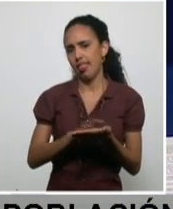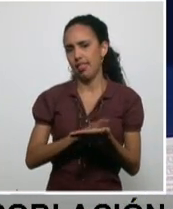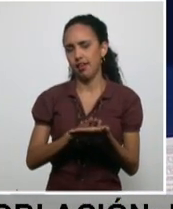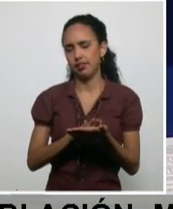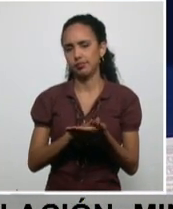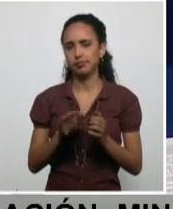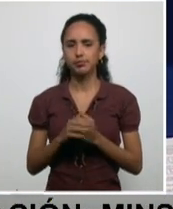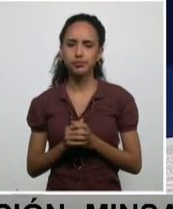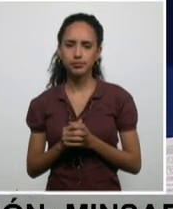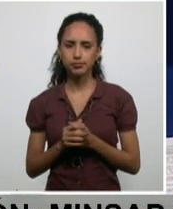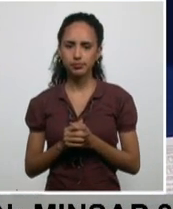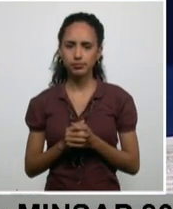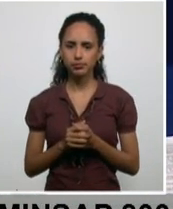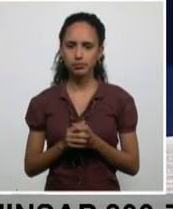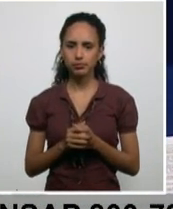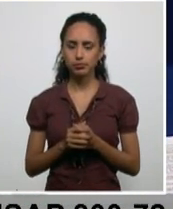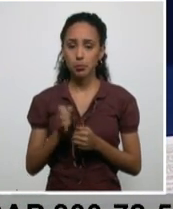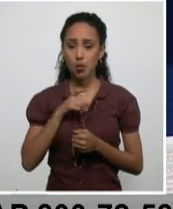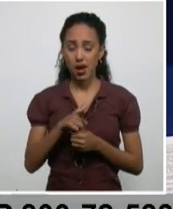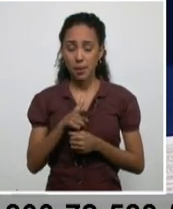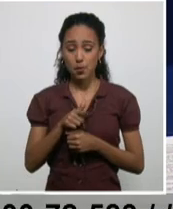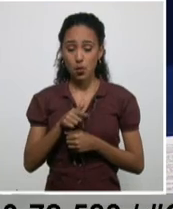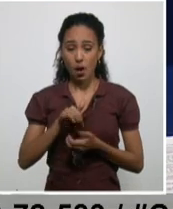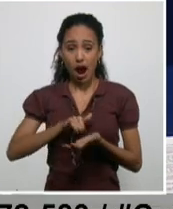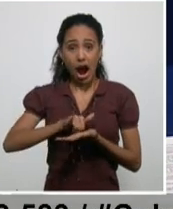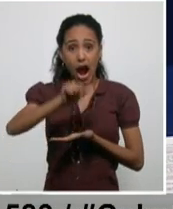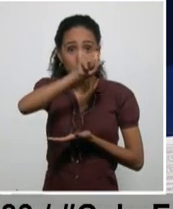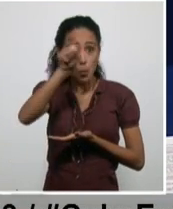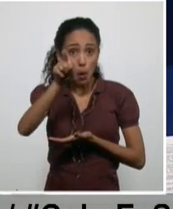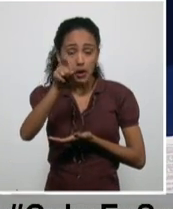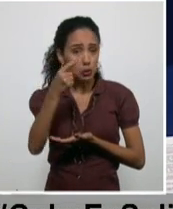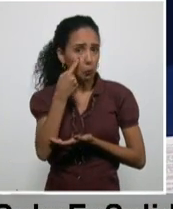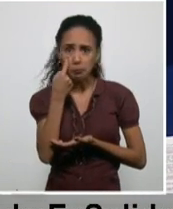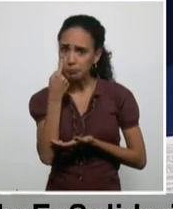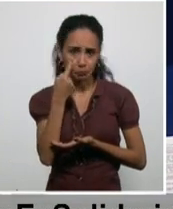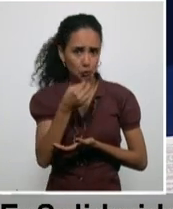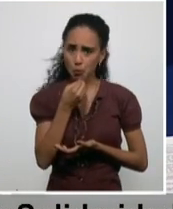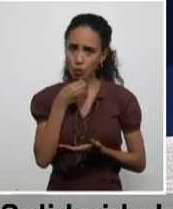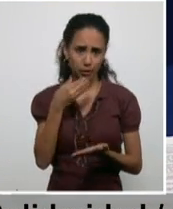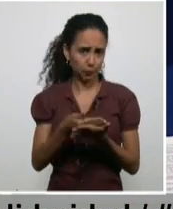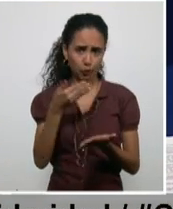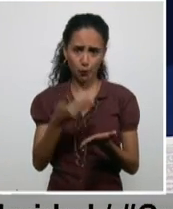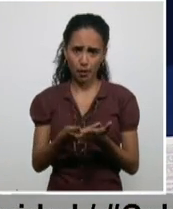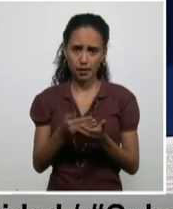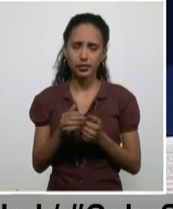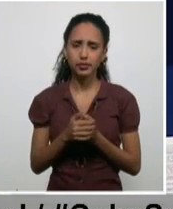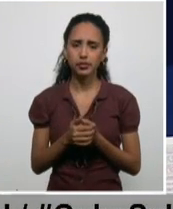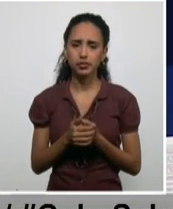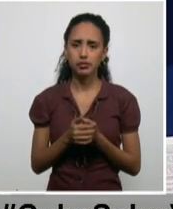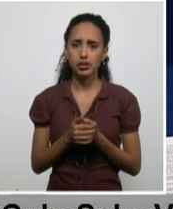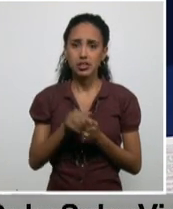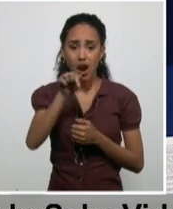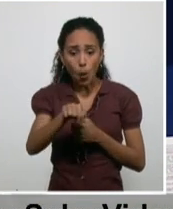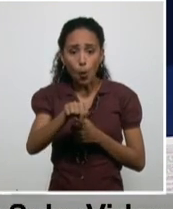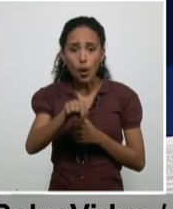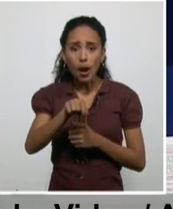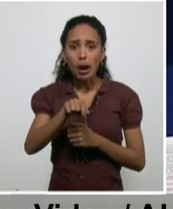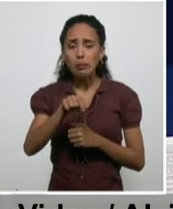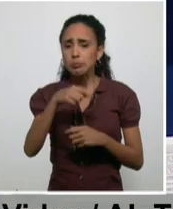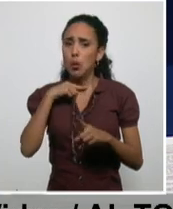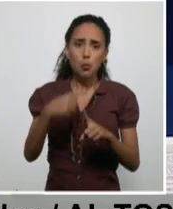detecta en un aeropuerto cuando llegue, ni lo detecta ahora con mucha razón en muchos